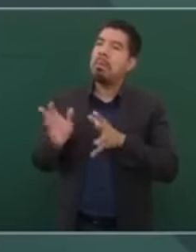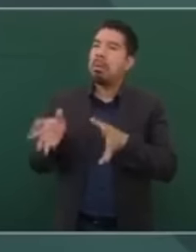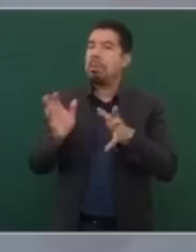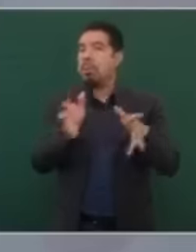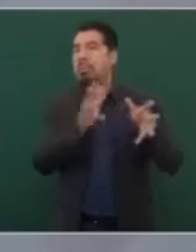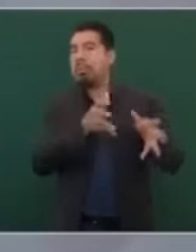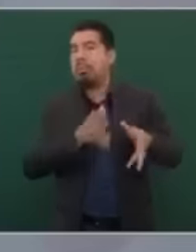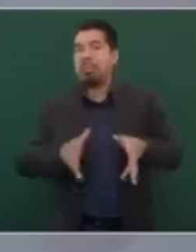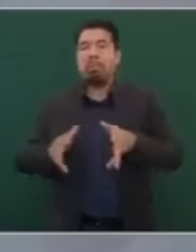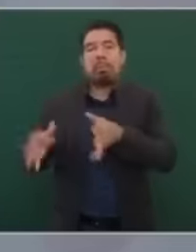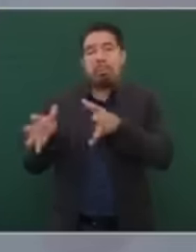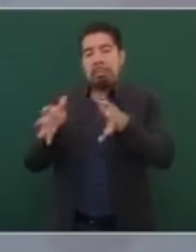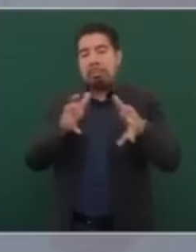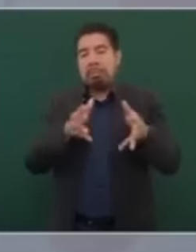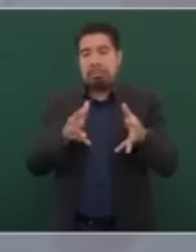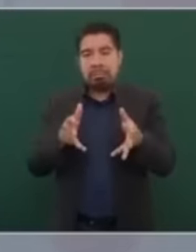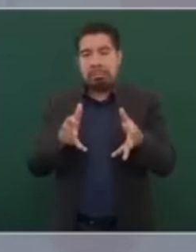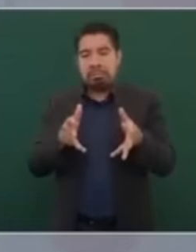o